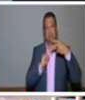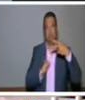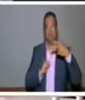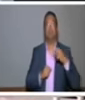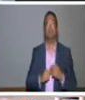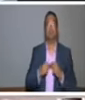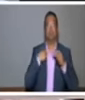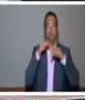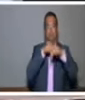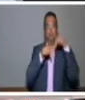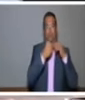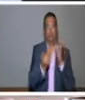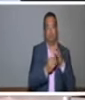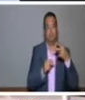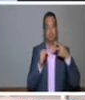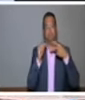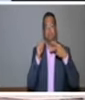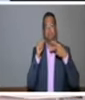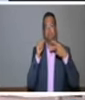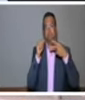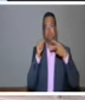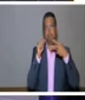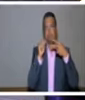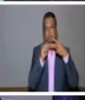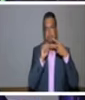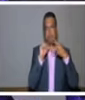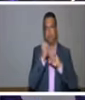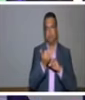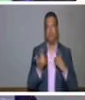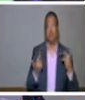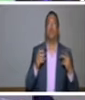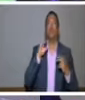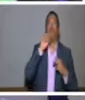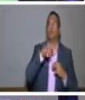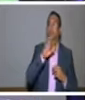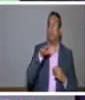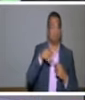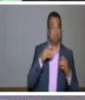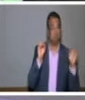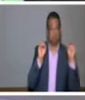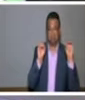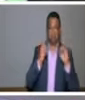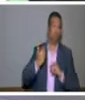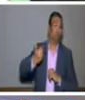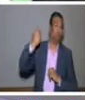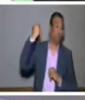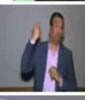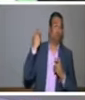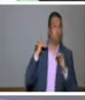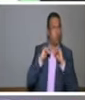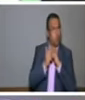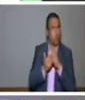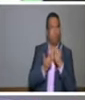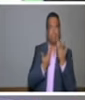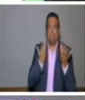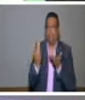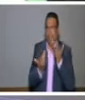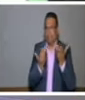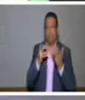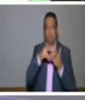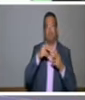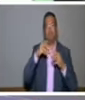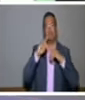tema de ambiente. Sidre, ninguna administración ha enfrentado efectivamente la crisis de manejo de